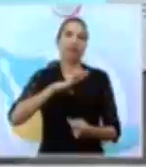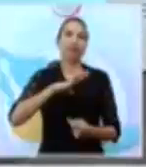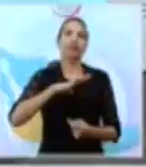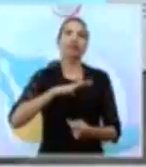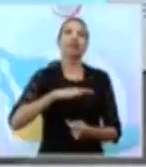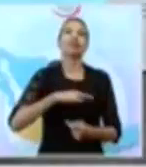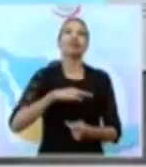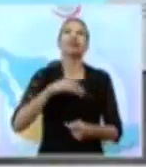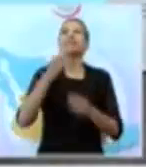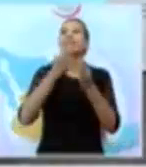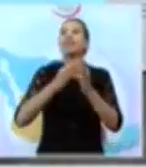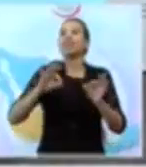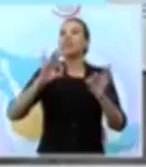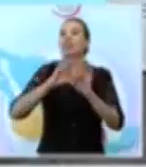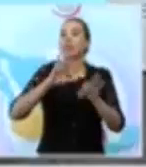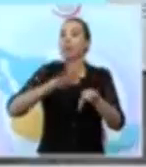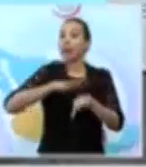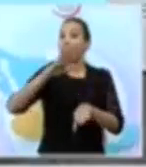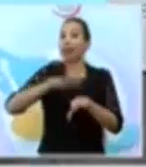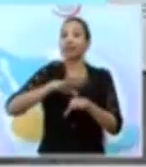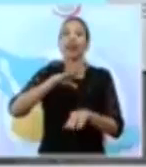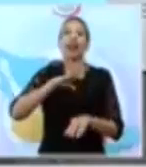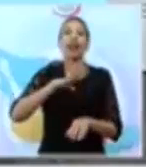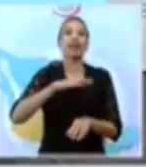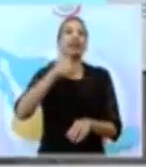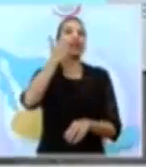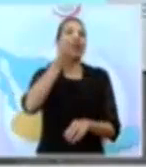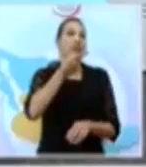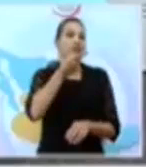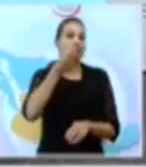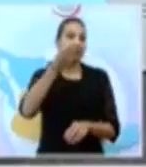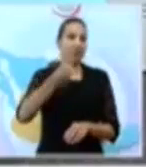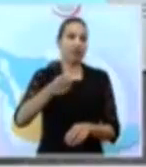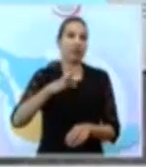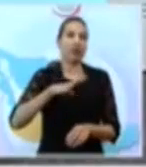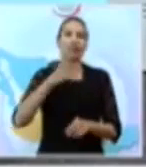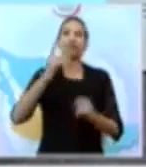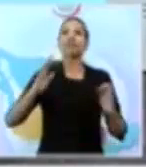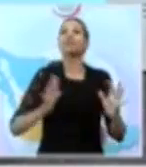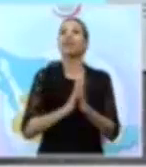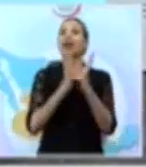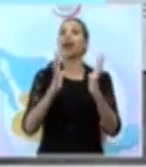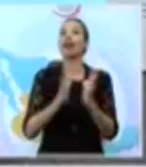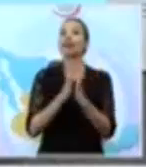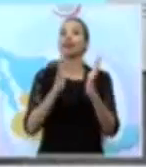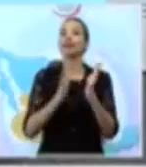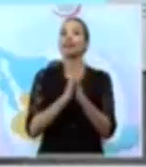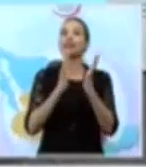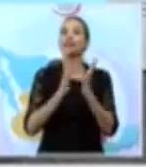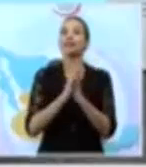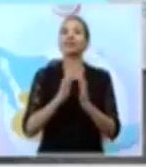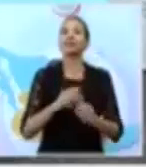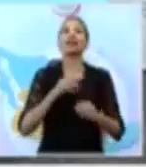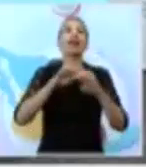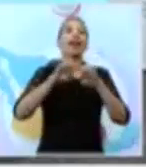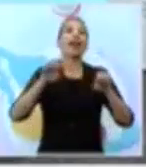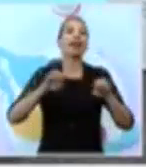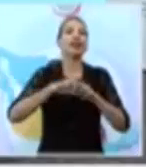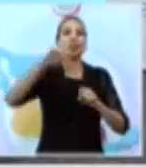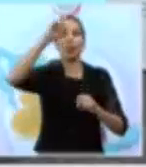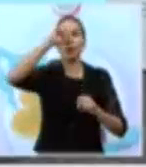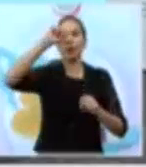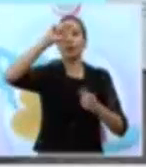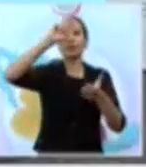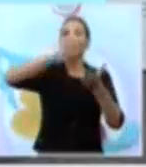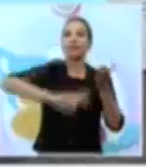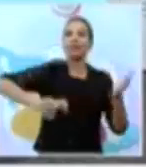De manera muy importante, quiero hacer mención de la participación del equipo asesor de cada